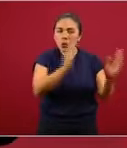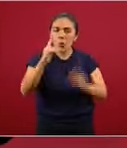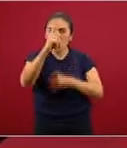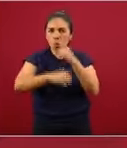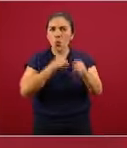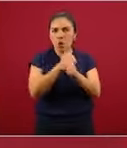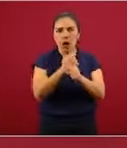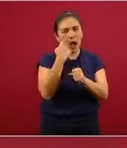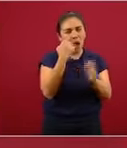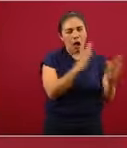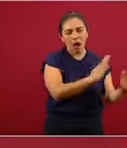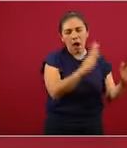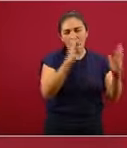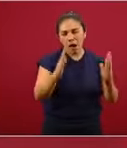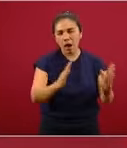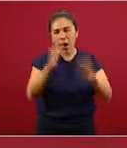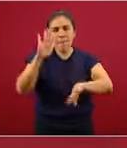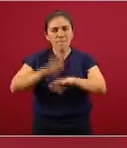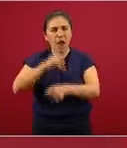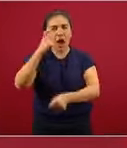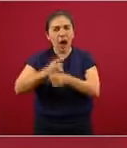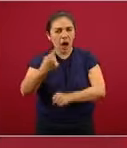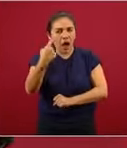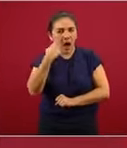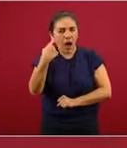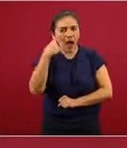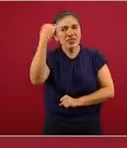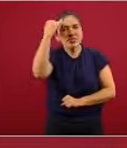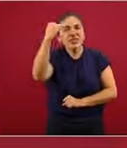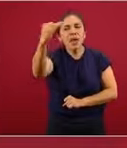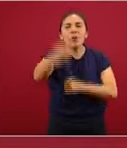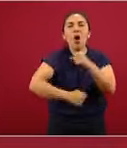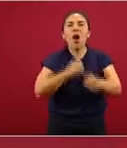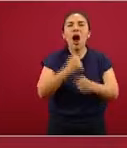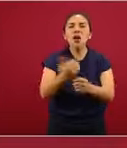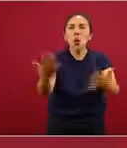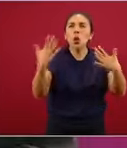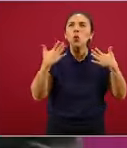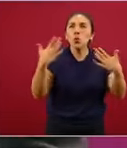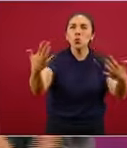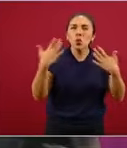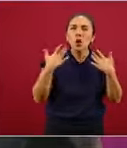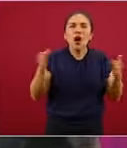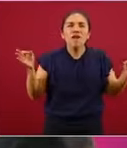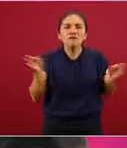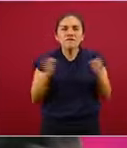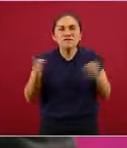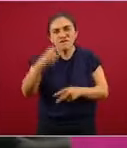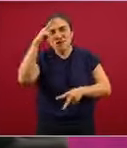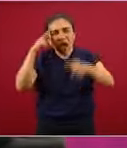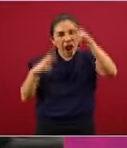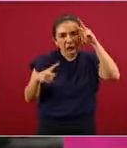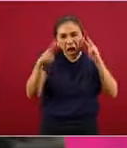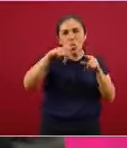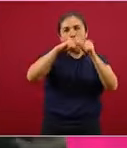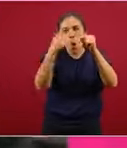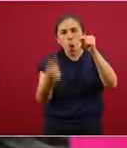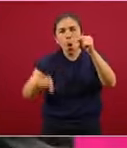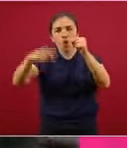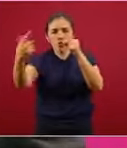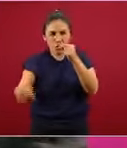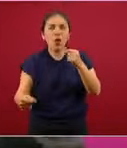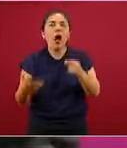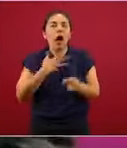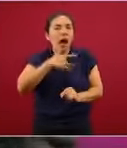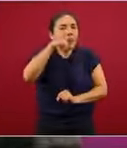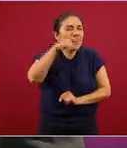año, mayormente identificable por las estaciones climáticas, primavera, verano, otoño, invierno,